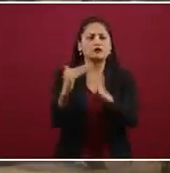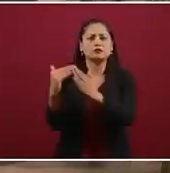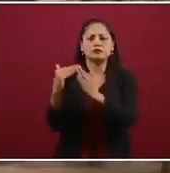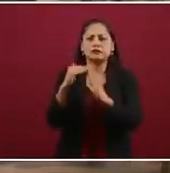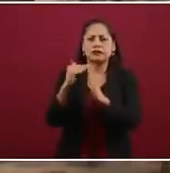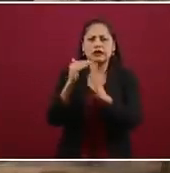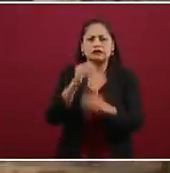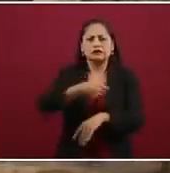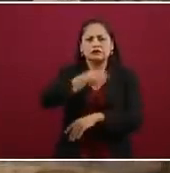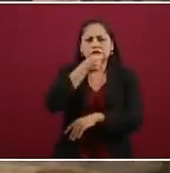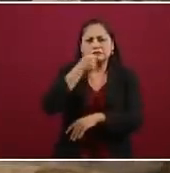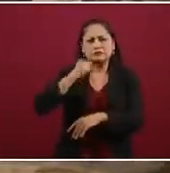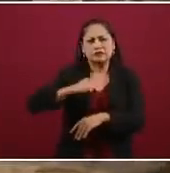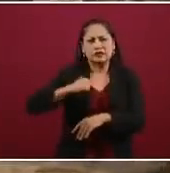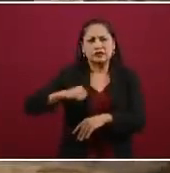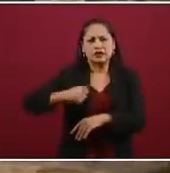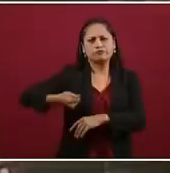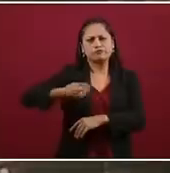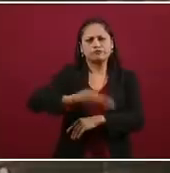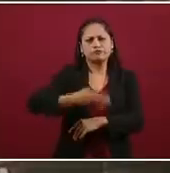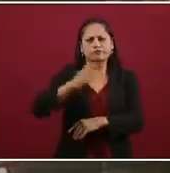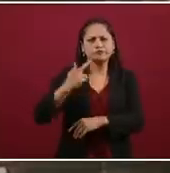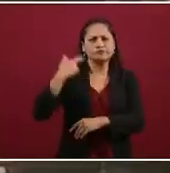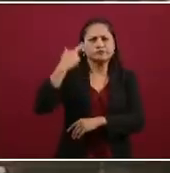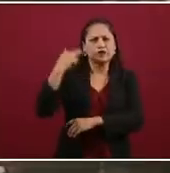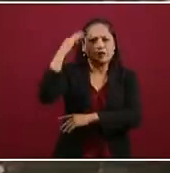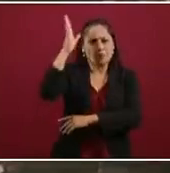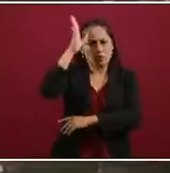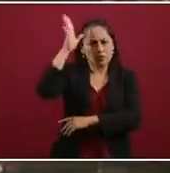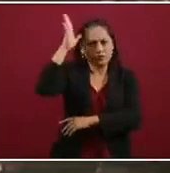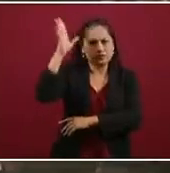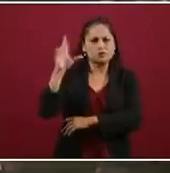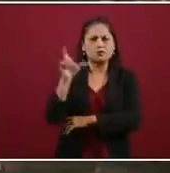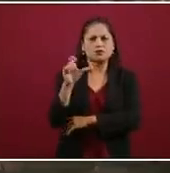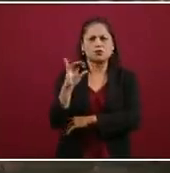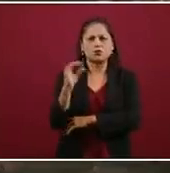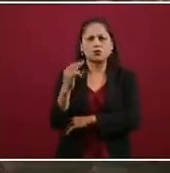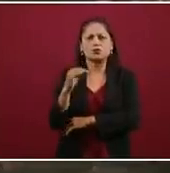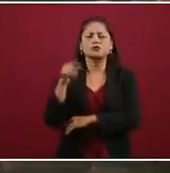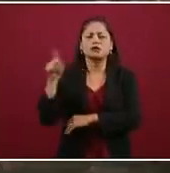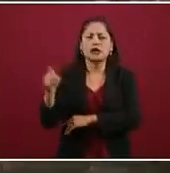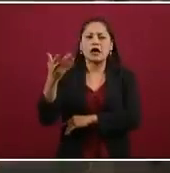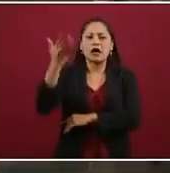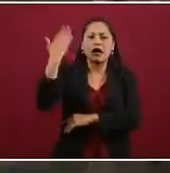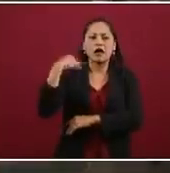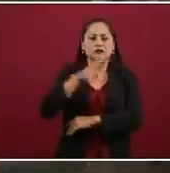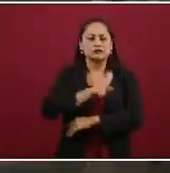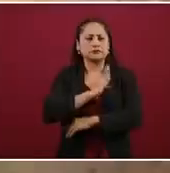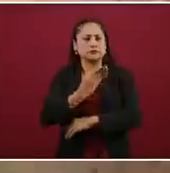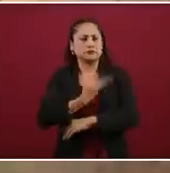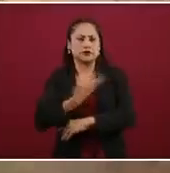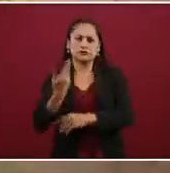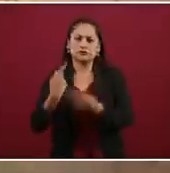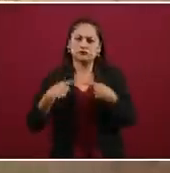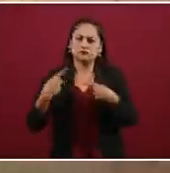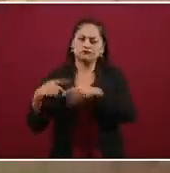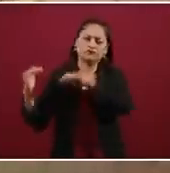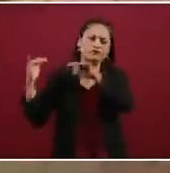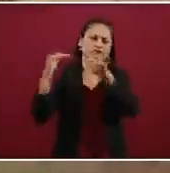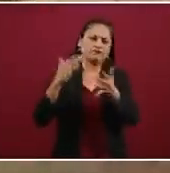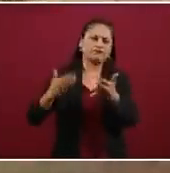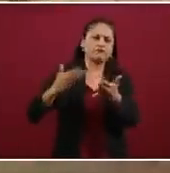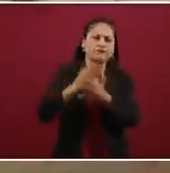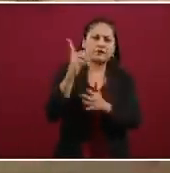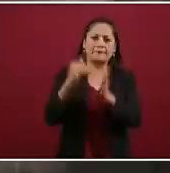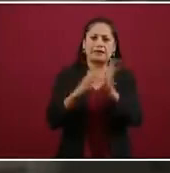de Moctezuma, Xocoyotzin. Realizada la conquista por los españoles, en 1522 dio inicio la construcción